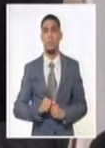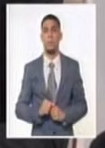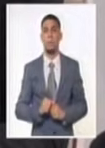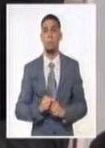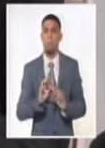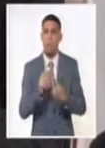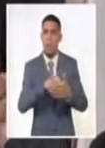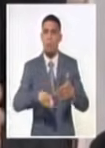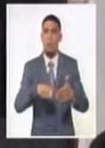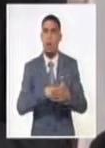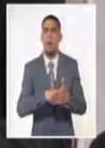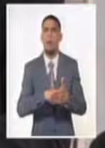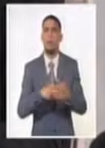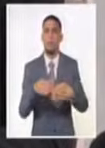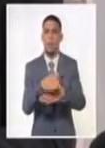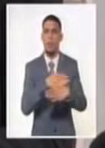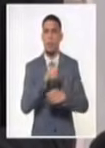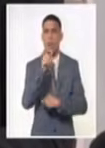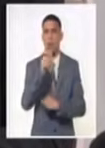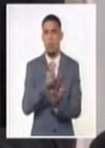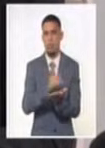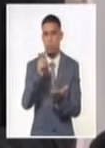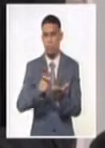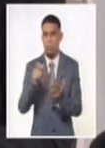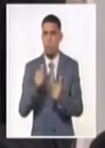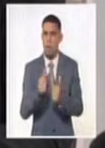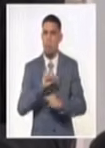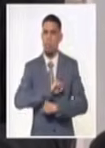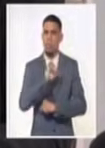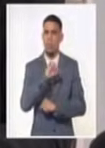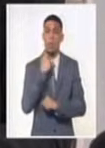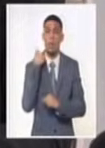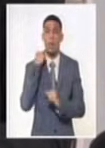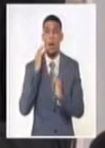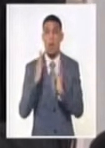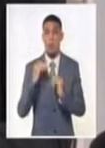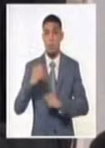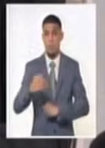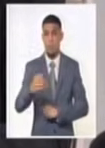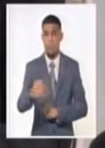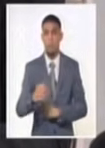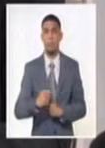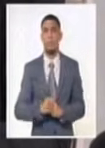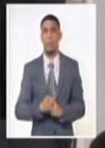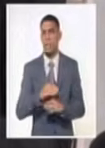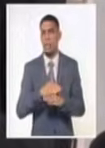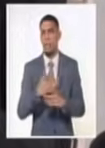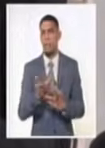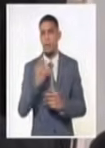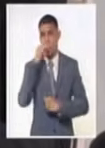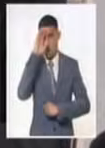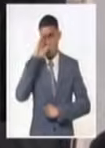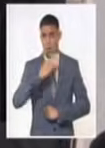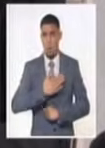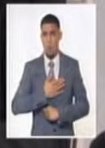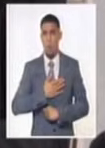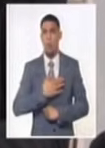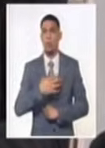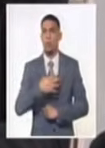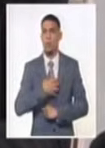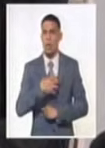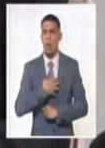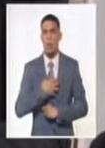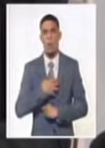estos estudiantes que han sido premiados en todos estos años, también puedo decir que es el país que tiene uno de los índices mayores